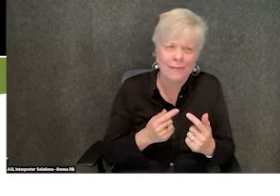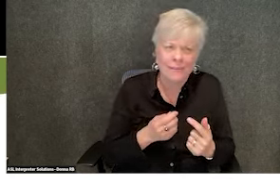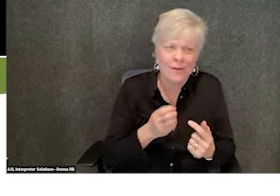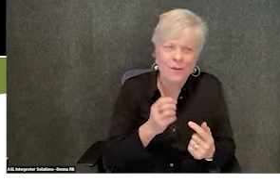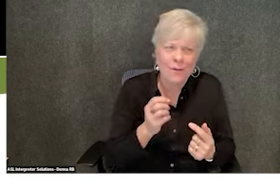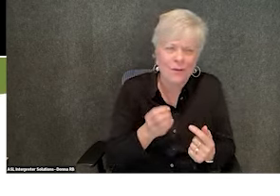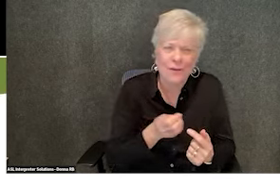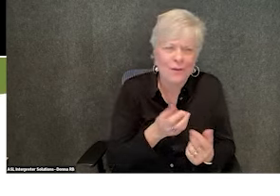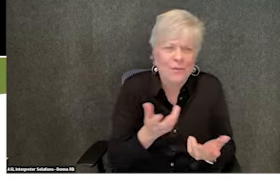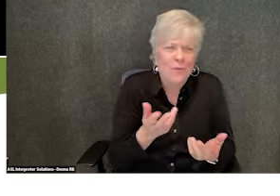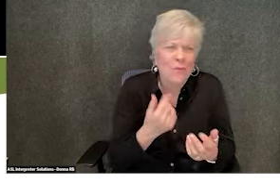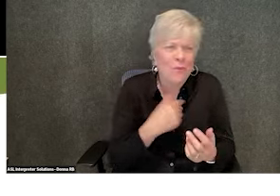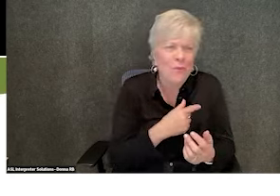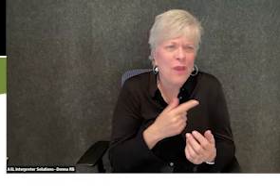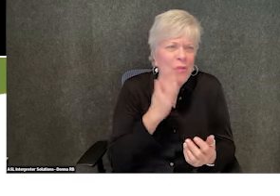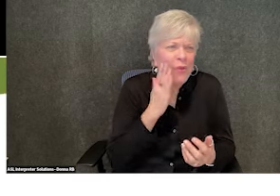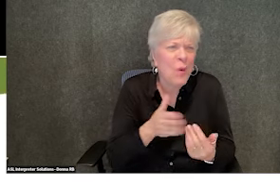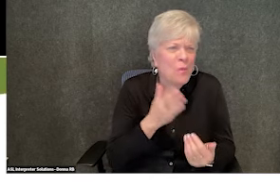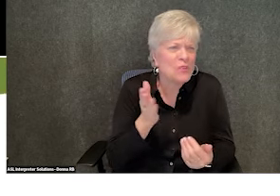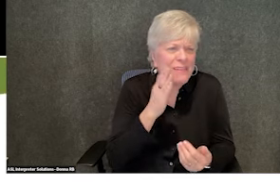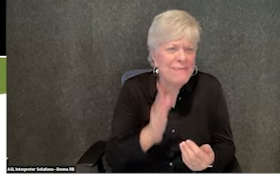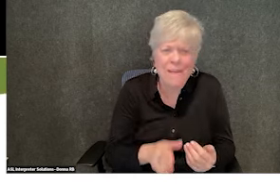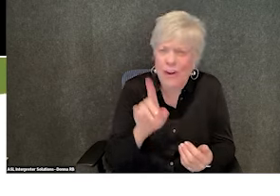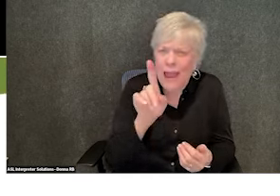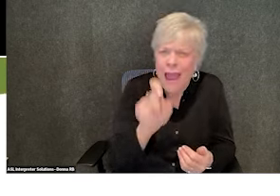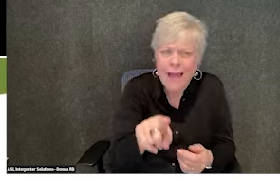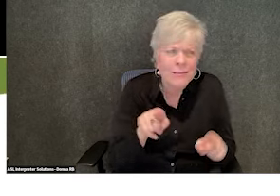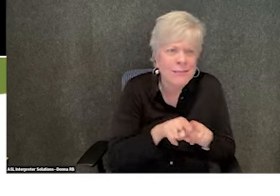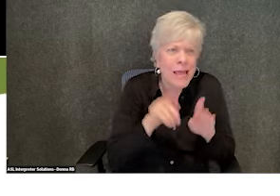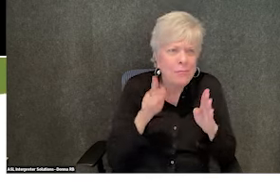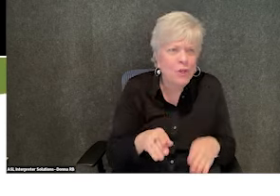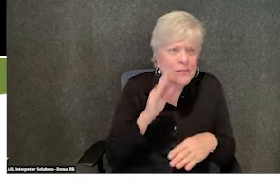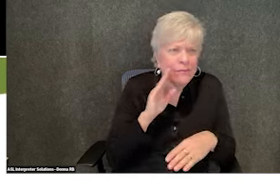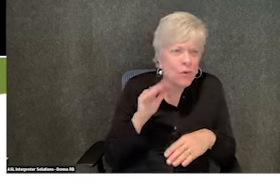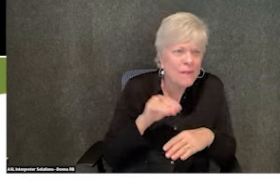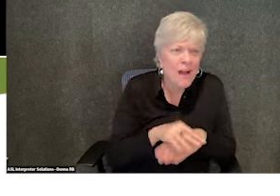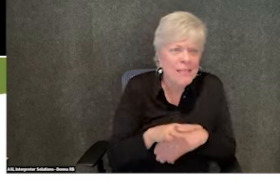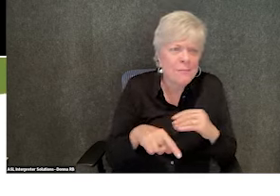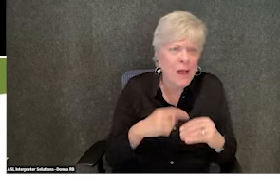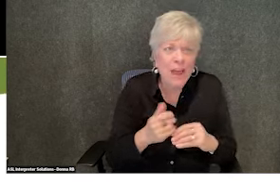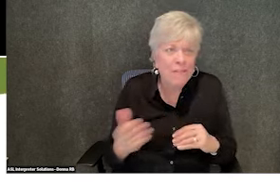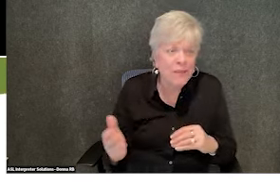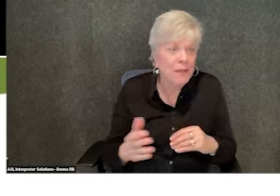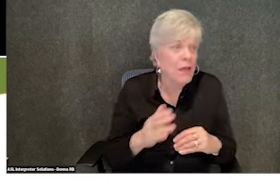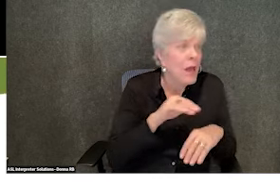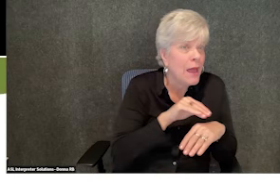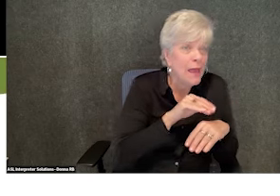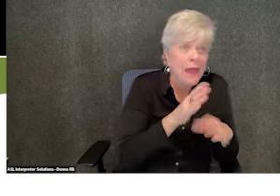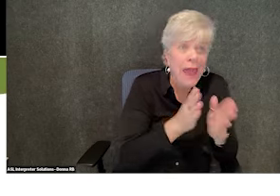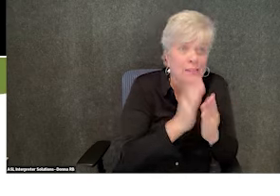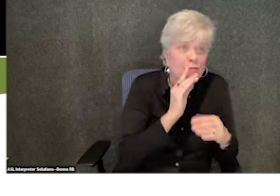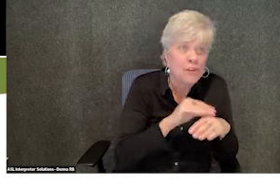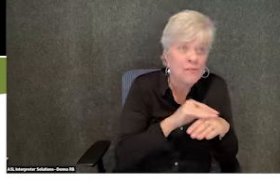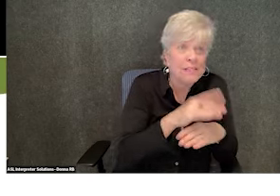Somos pocas personas que tenemos solamente una persona que preguntaríamos a esa persona sobre todo. Yo